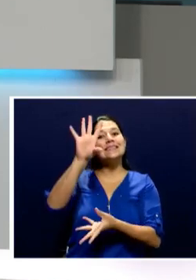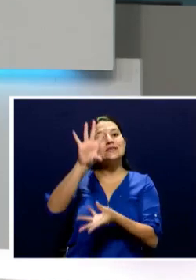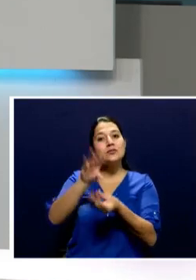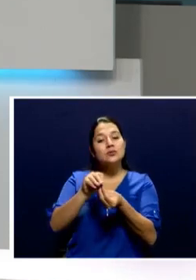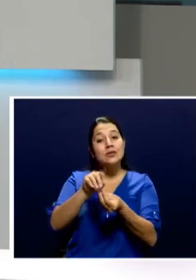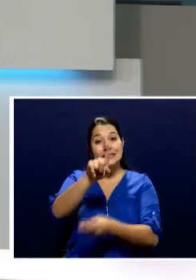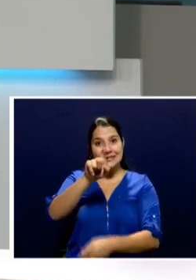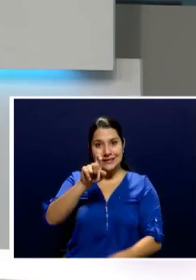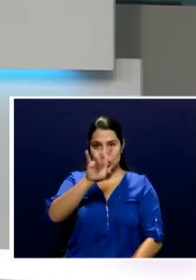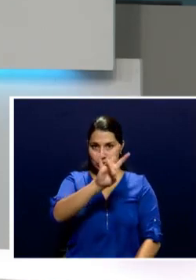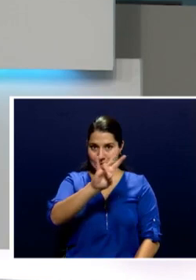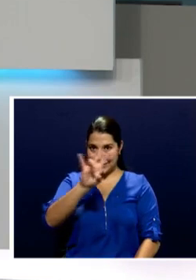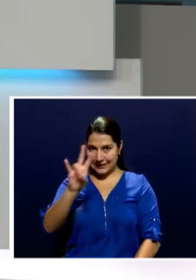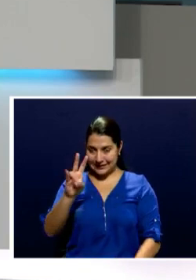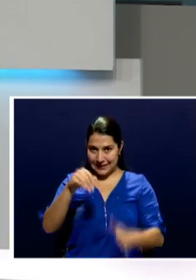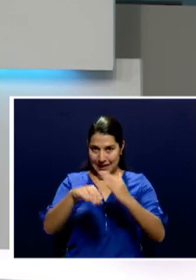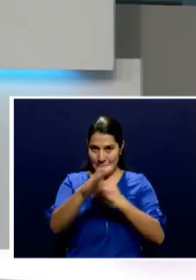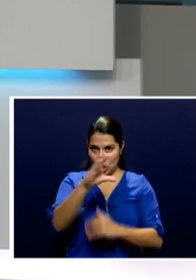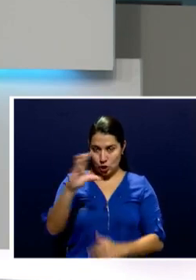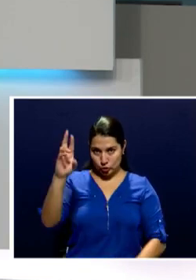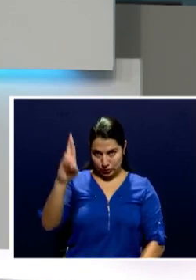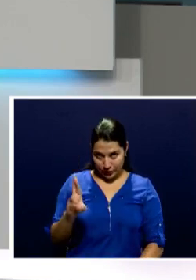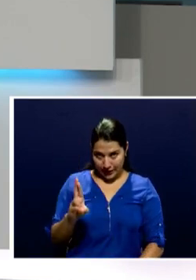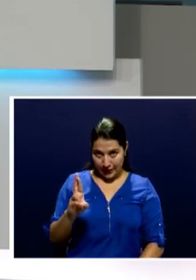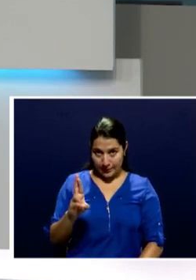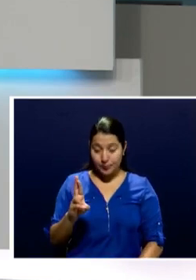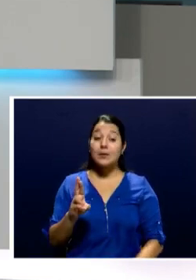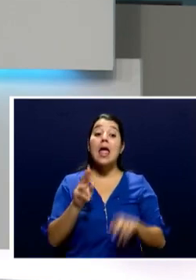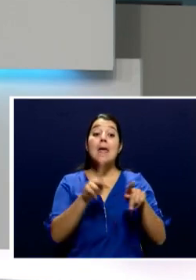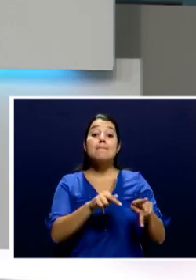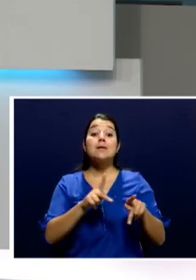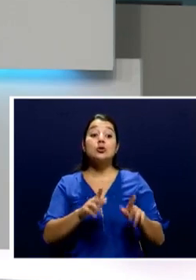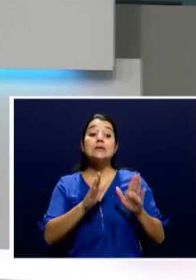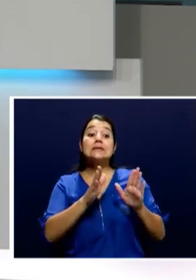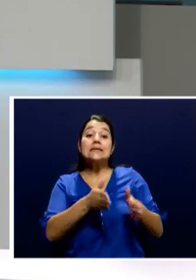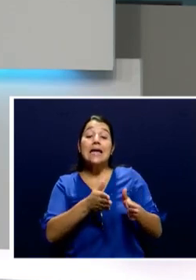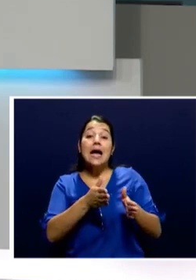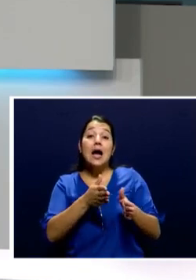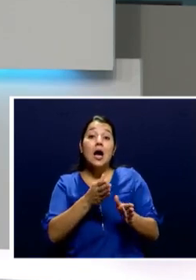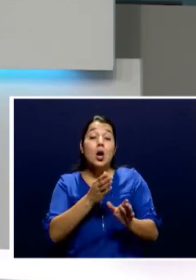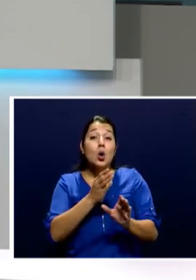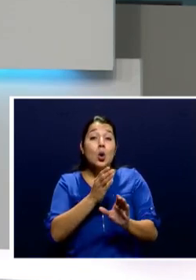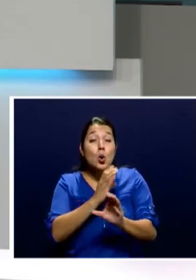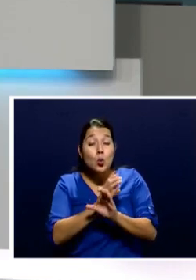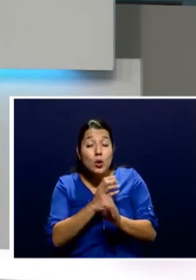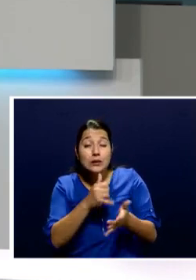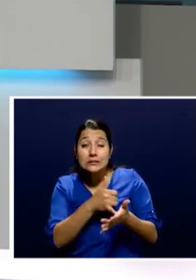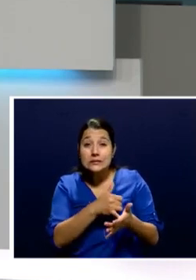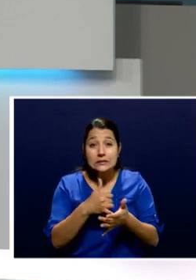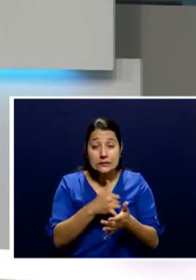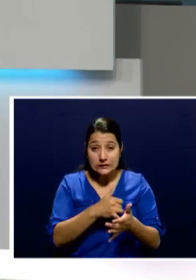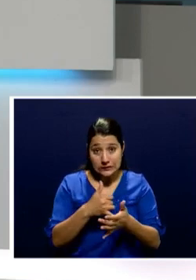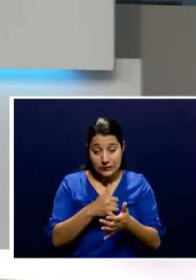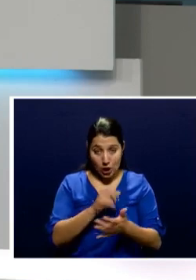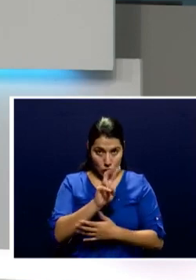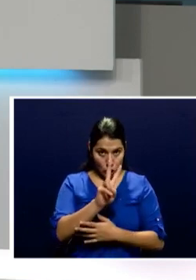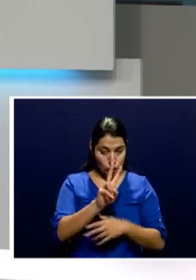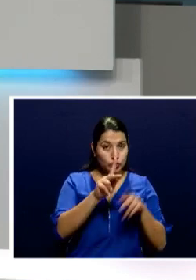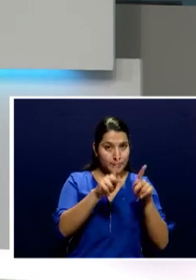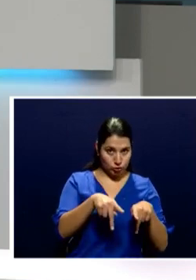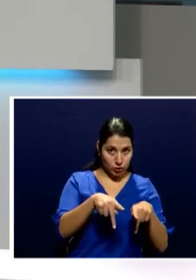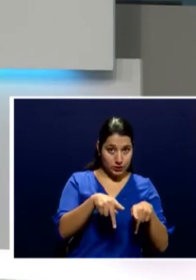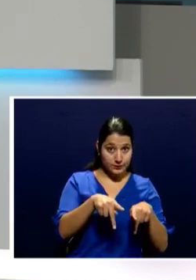177 en el país. De las personas hospitalizadas en cuidados intensivos por esta causa, 2 son